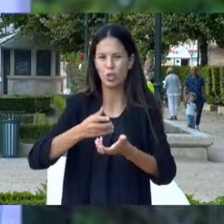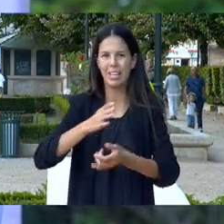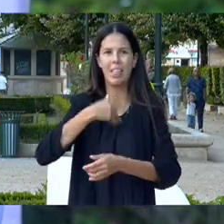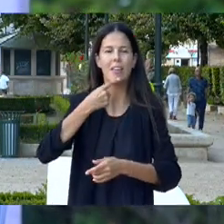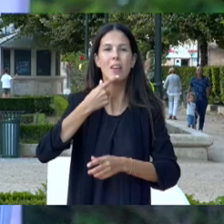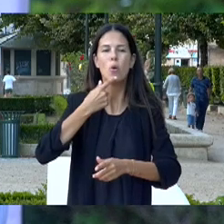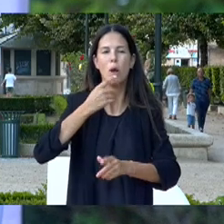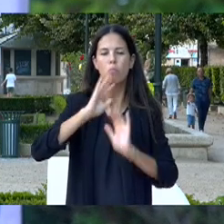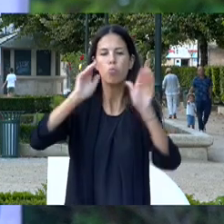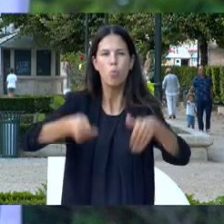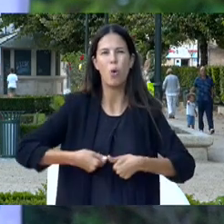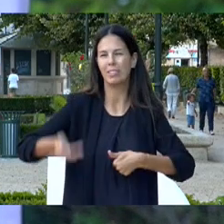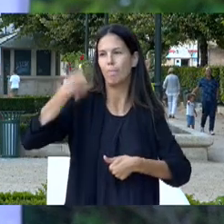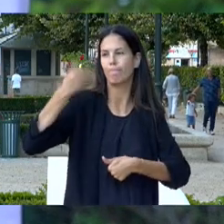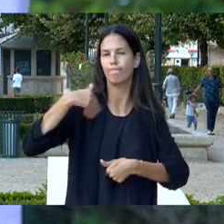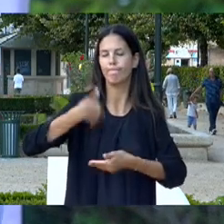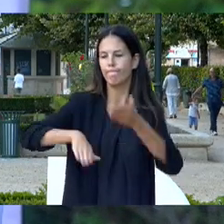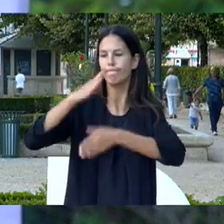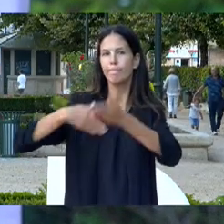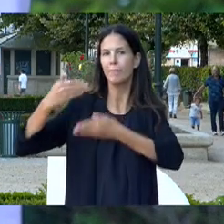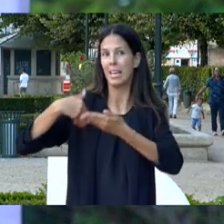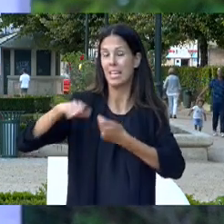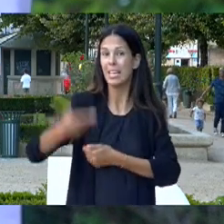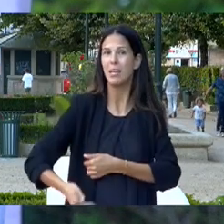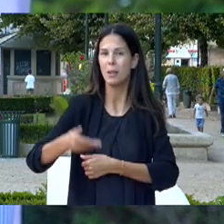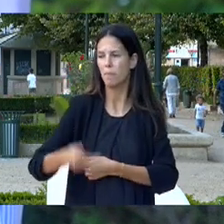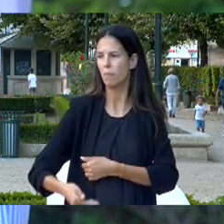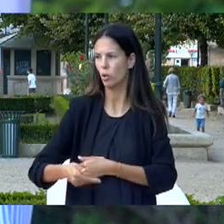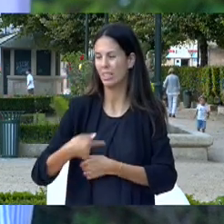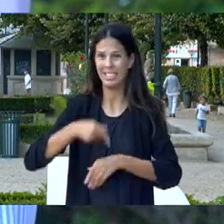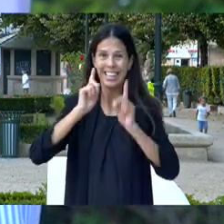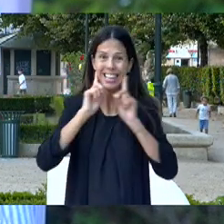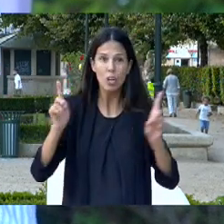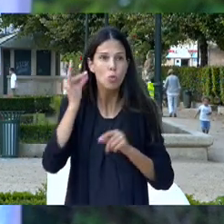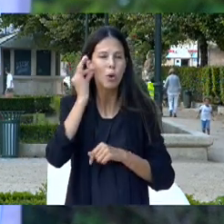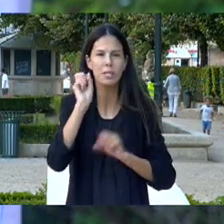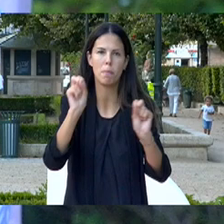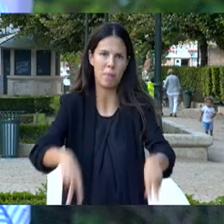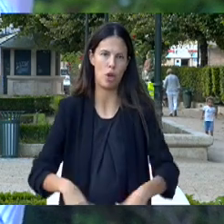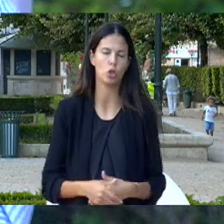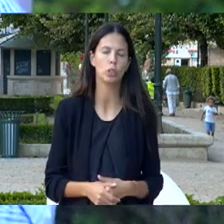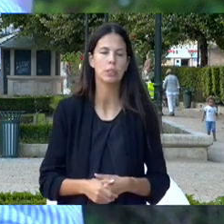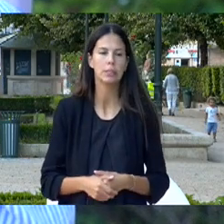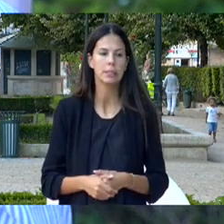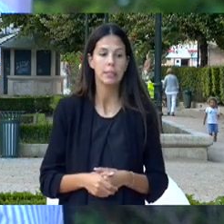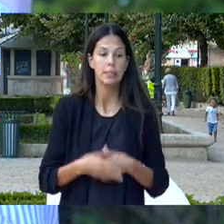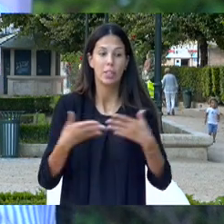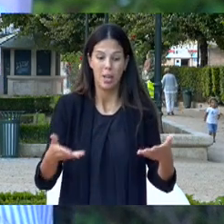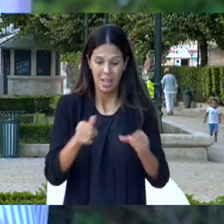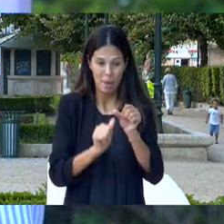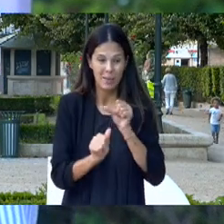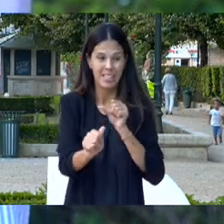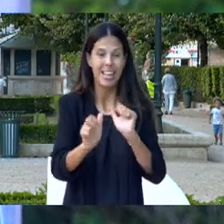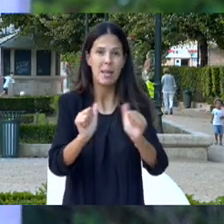retroceso importantísimo, e ainda máis no tema, no caso das mulleres. Inmediatamente empezan